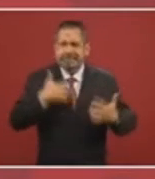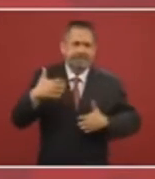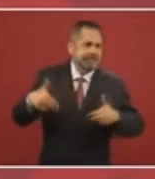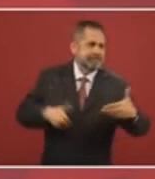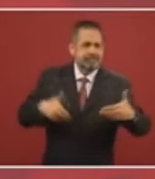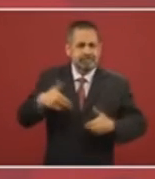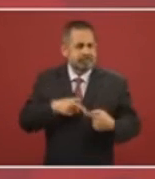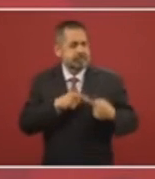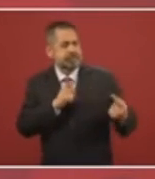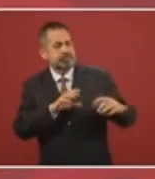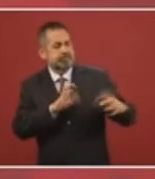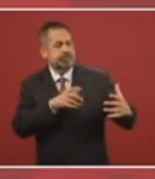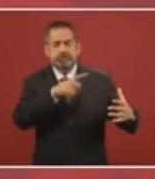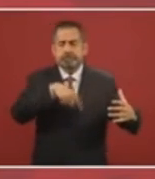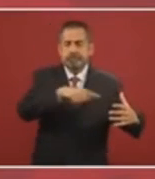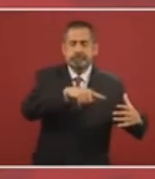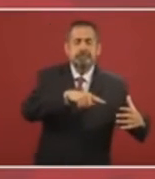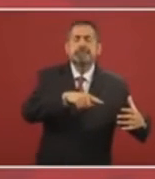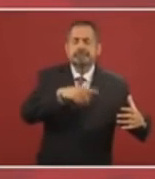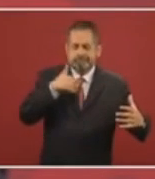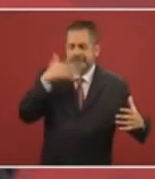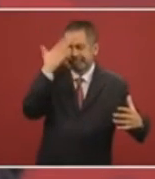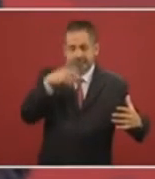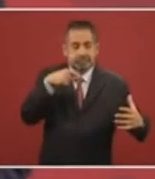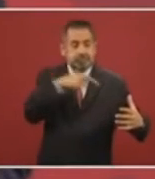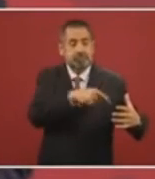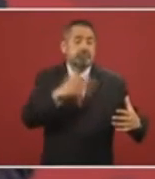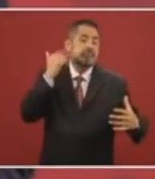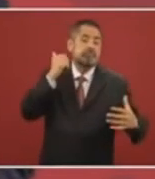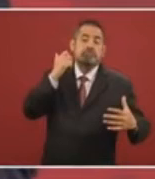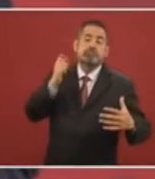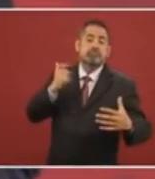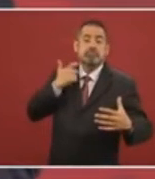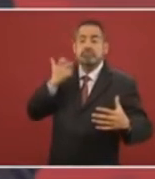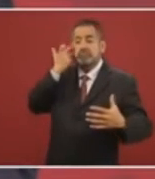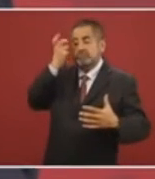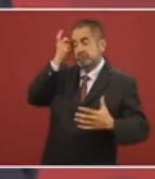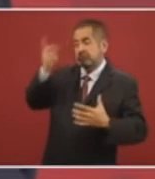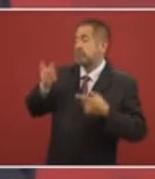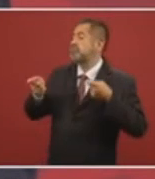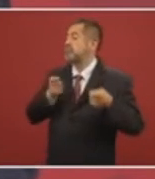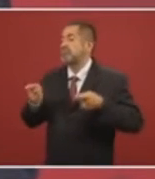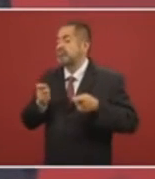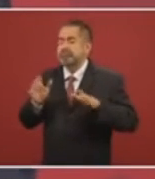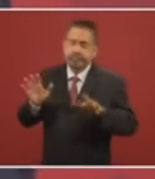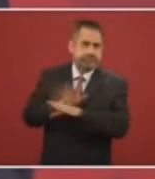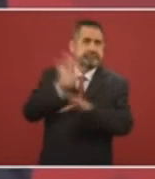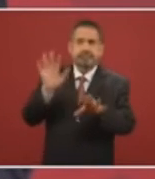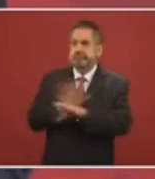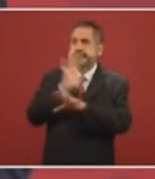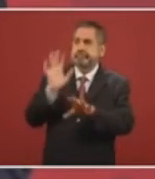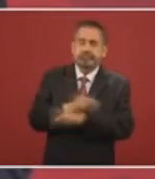los que se sentían dueños de México, por los cambios, por las